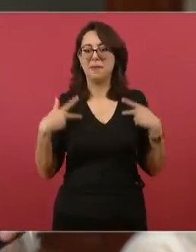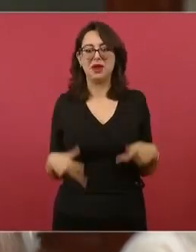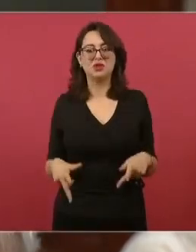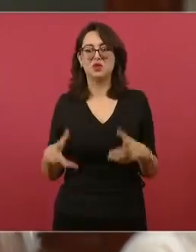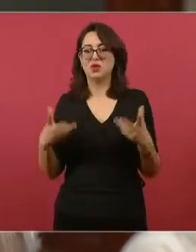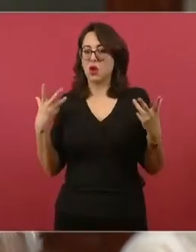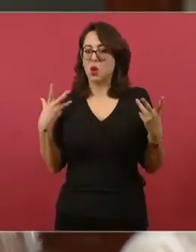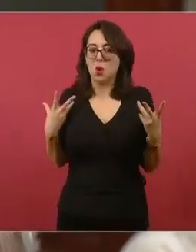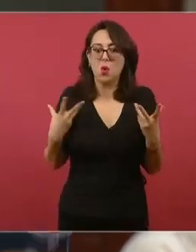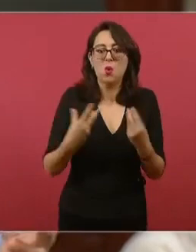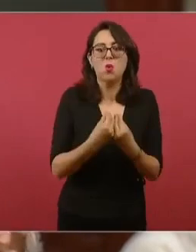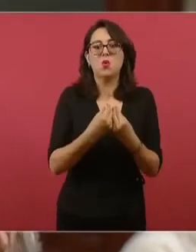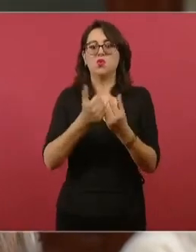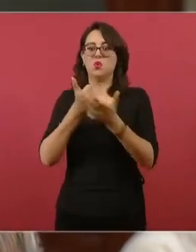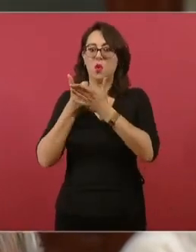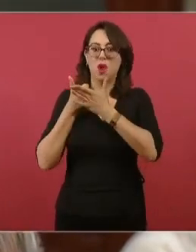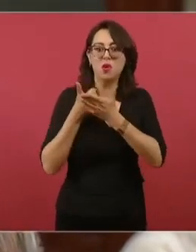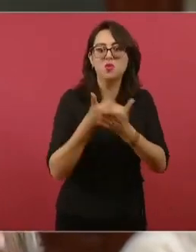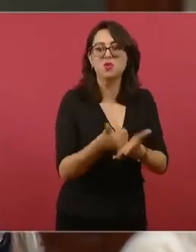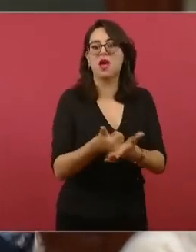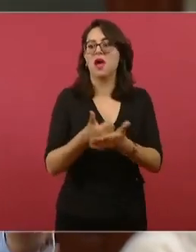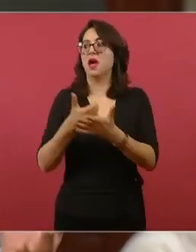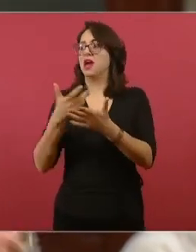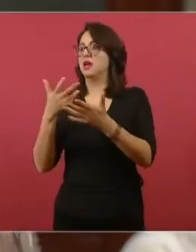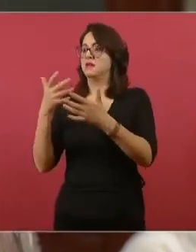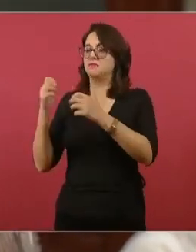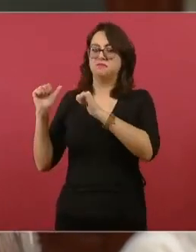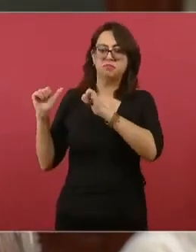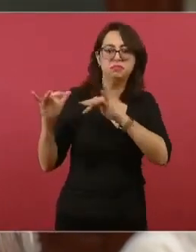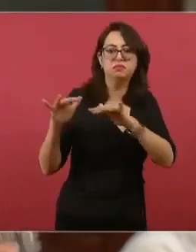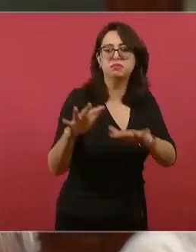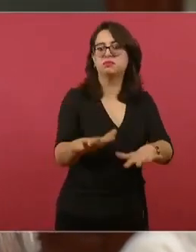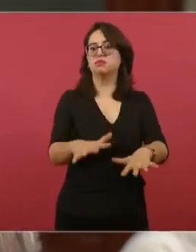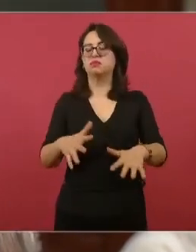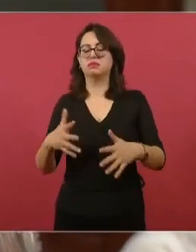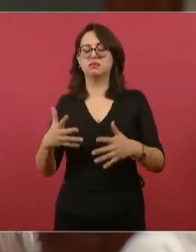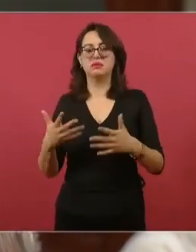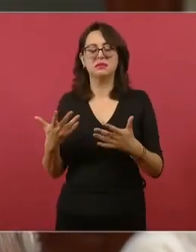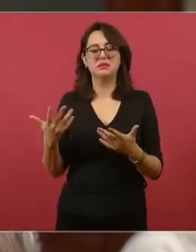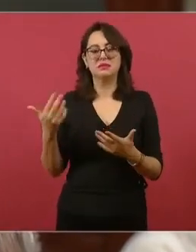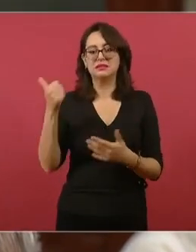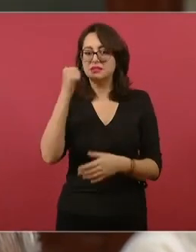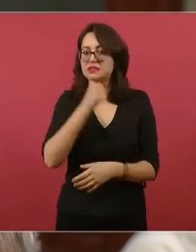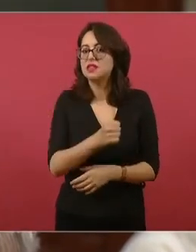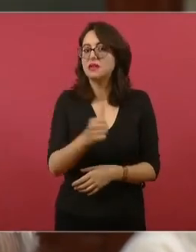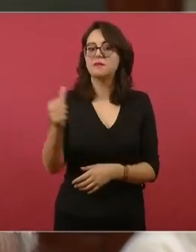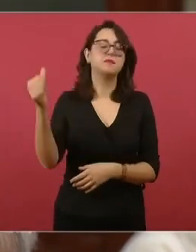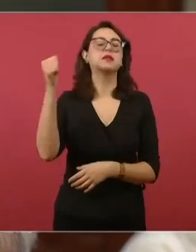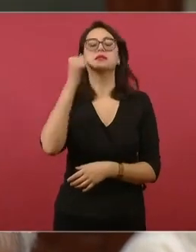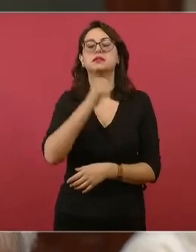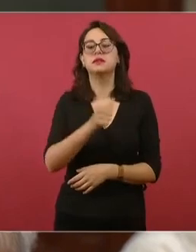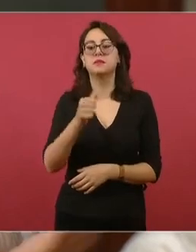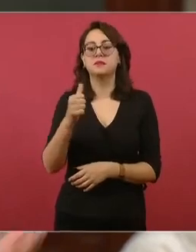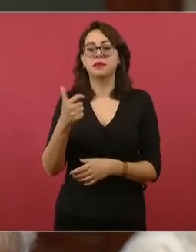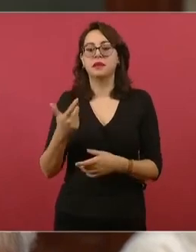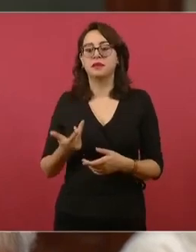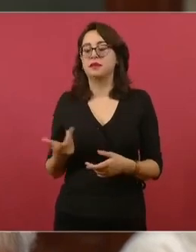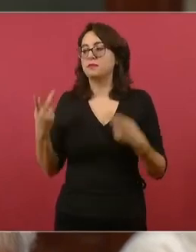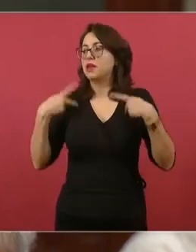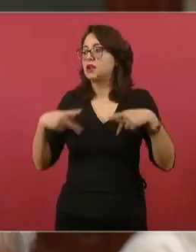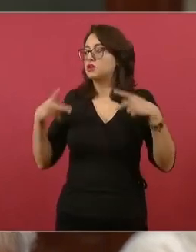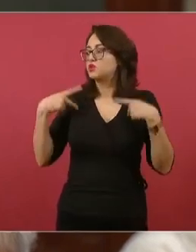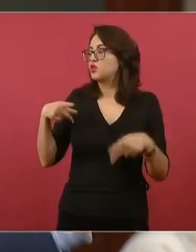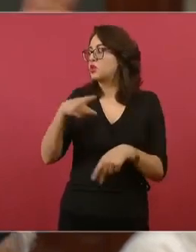en las camionetas para poder alcanzar al presidente de la República, o al entonces candidato. Entonces, presidente, preguntarle muy puntualmente, ¿cuáles son estos